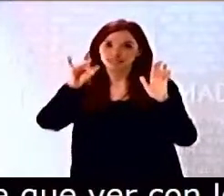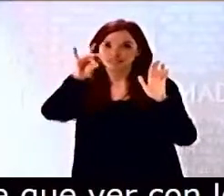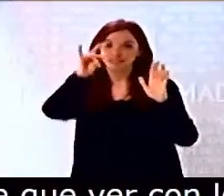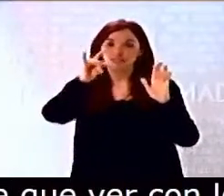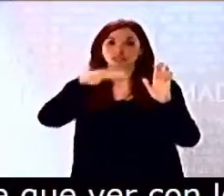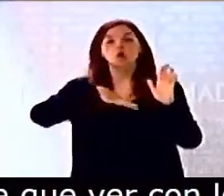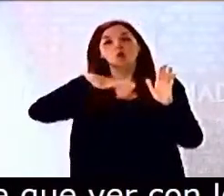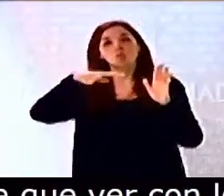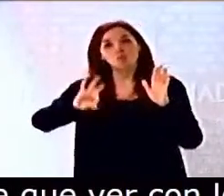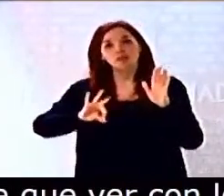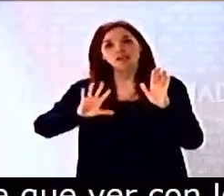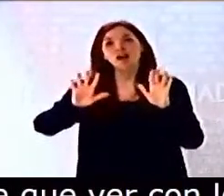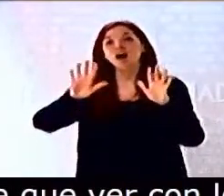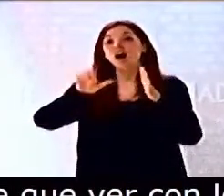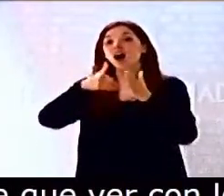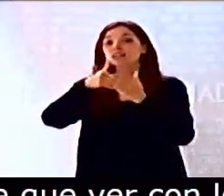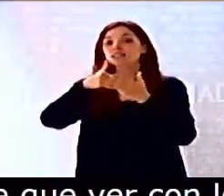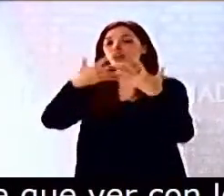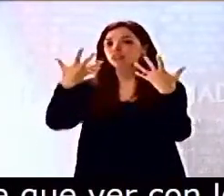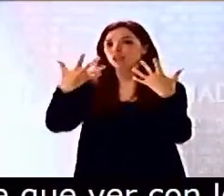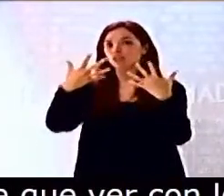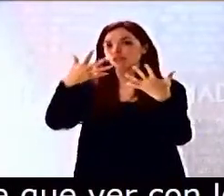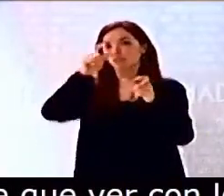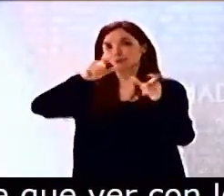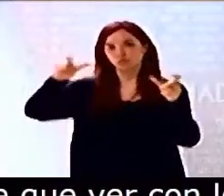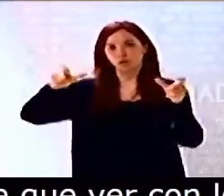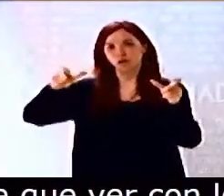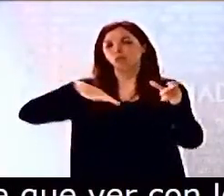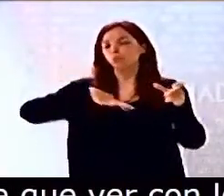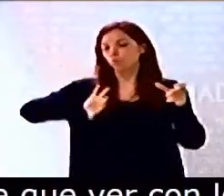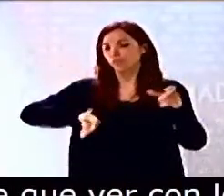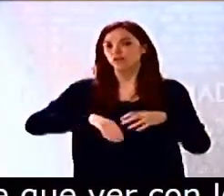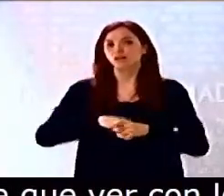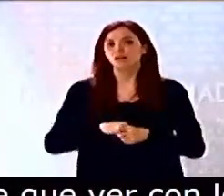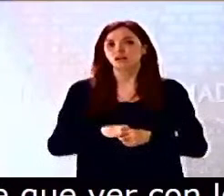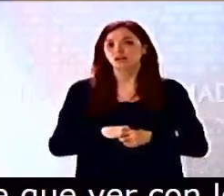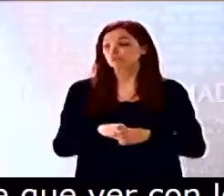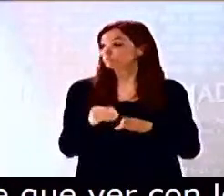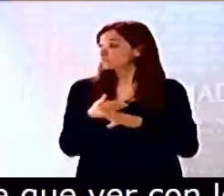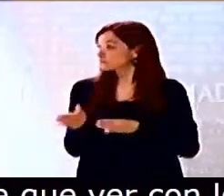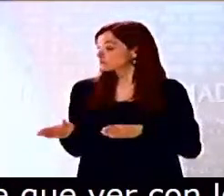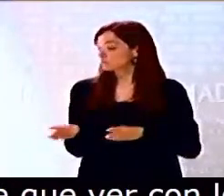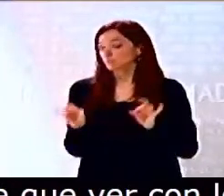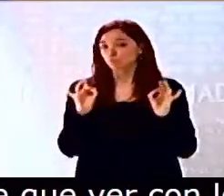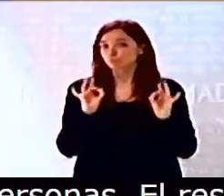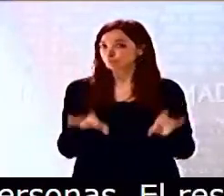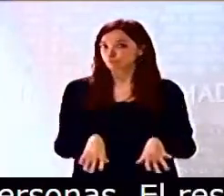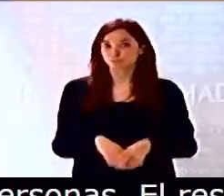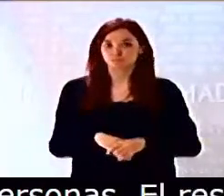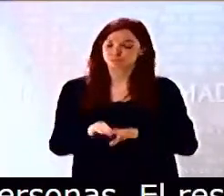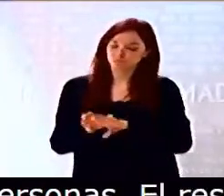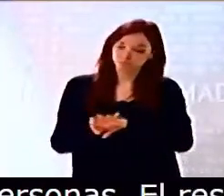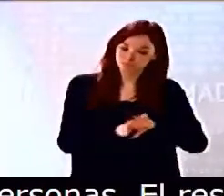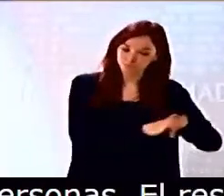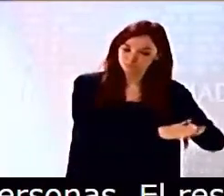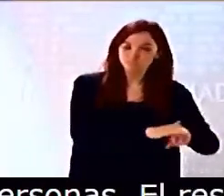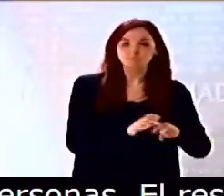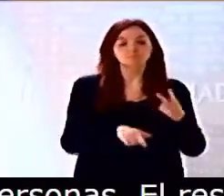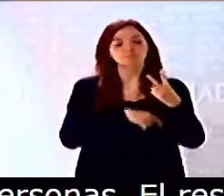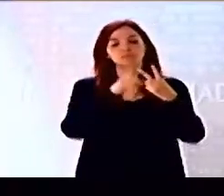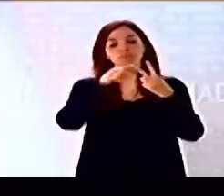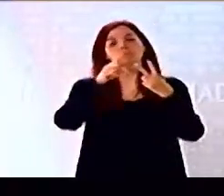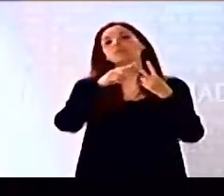puede elevar hasta 10 personas. El resto sigue igual. Con respecto